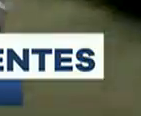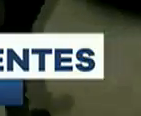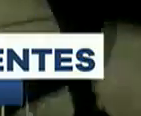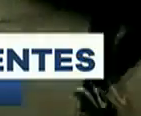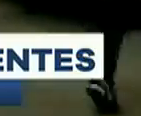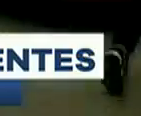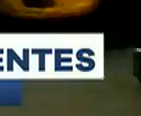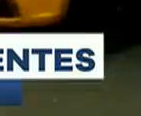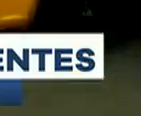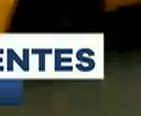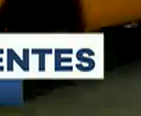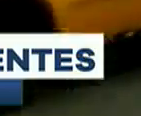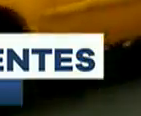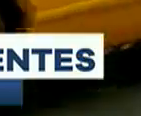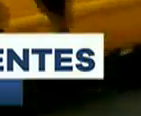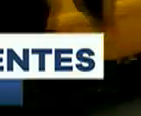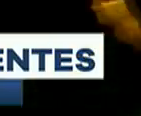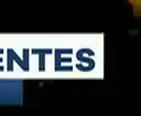de los sospechosos.